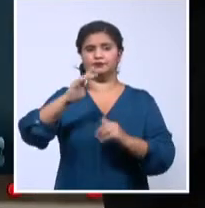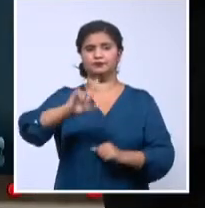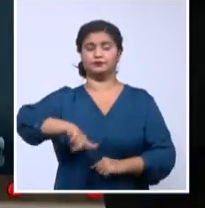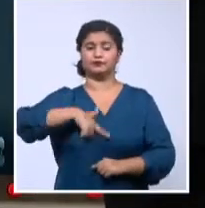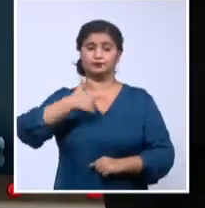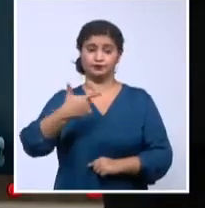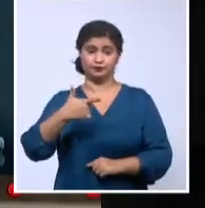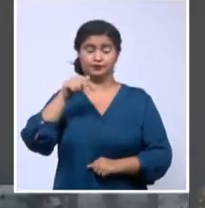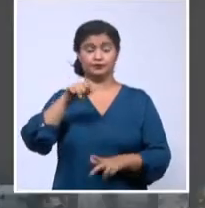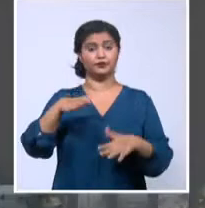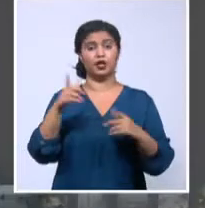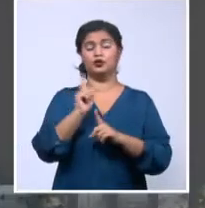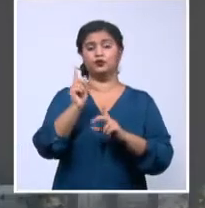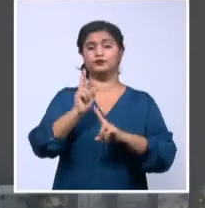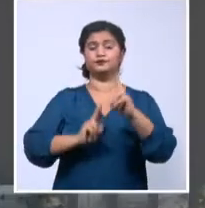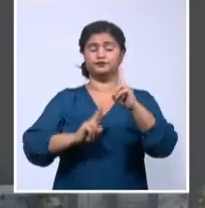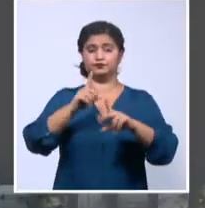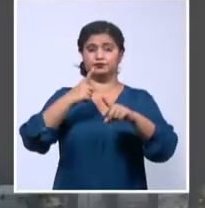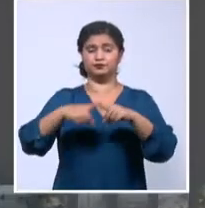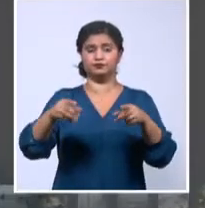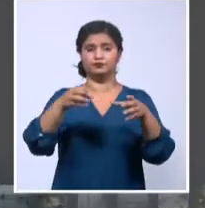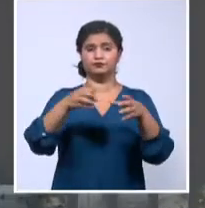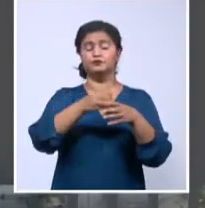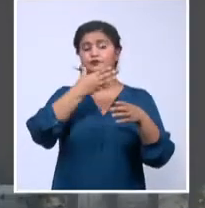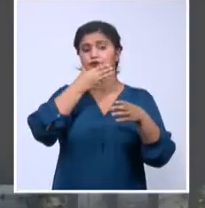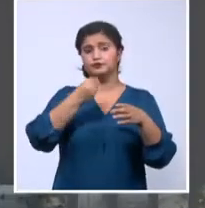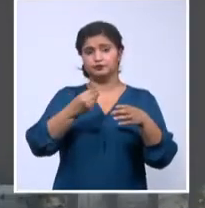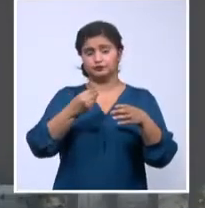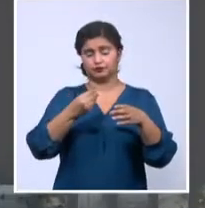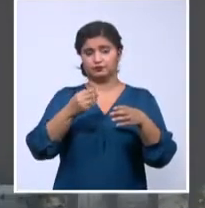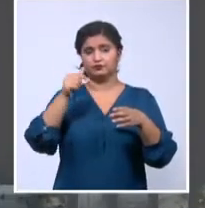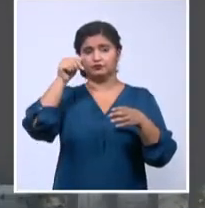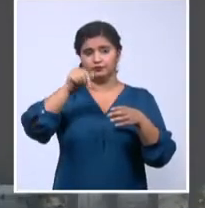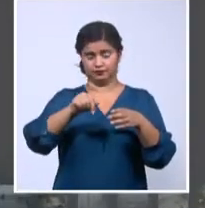diálogo con artistas e intelectuales sobre el movimiento San Isidro.